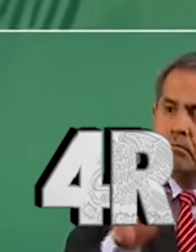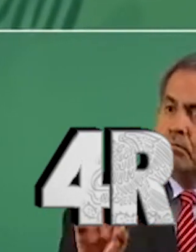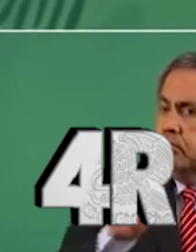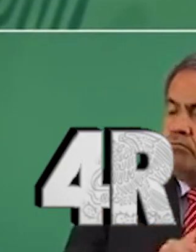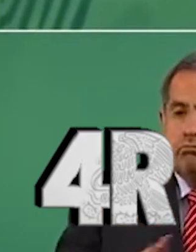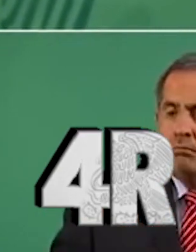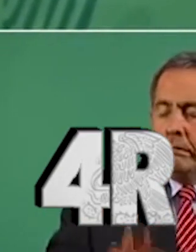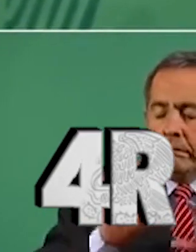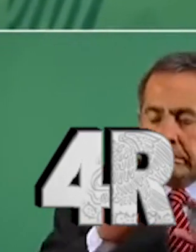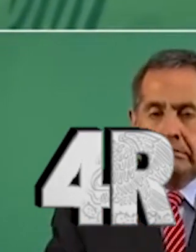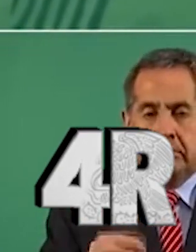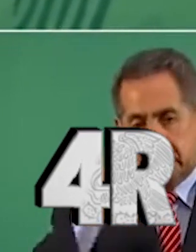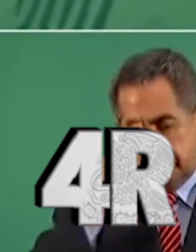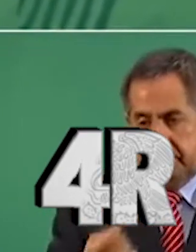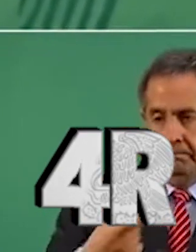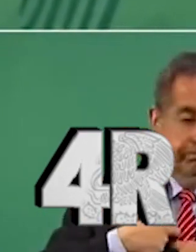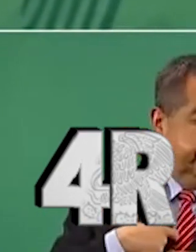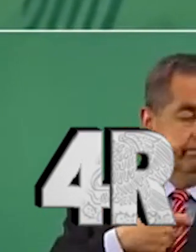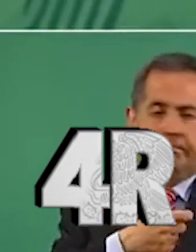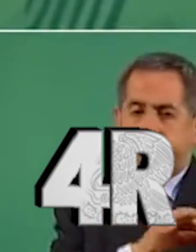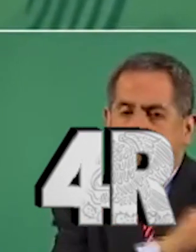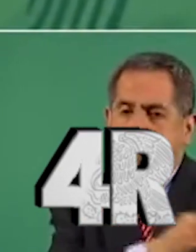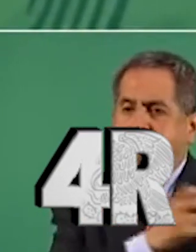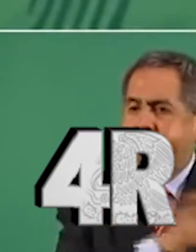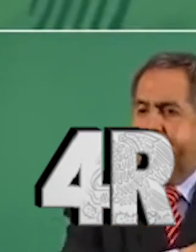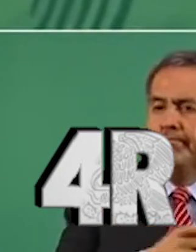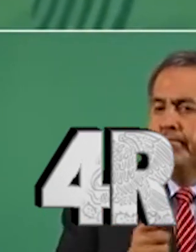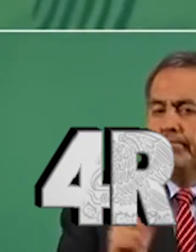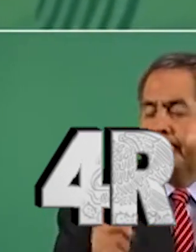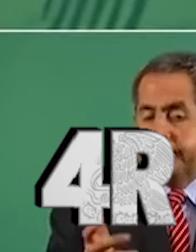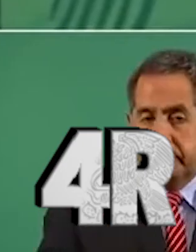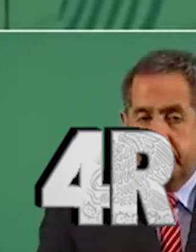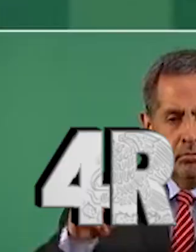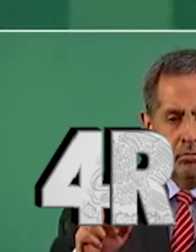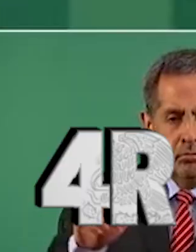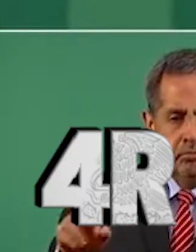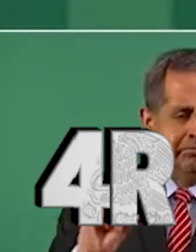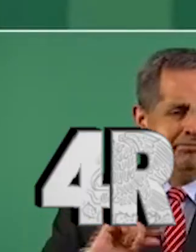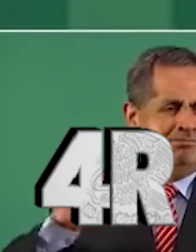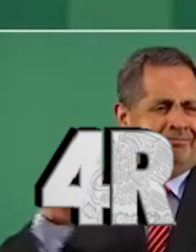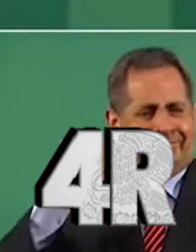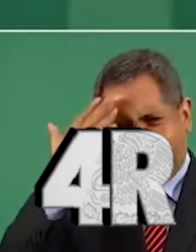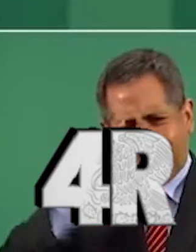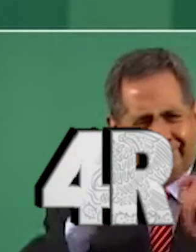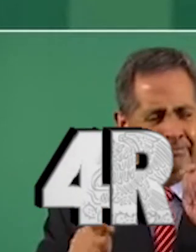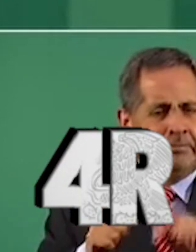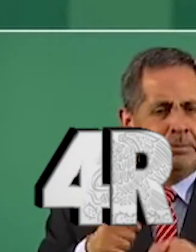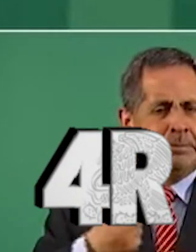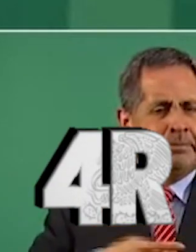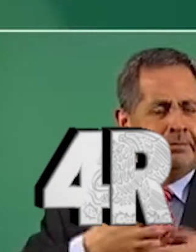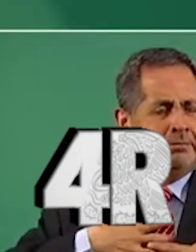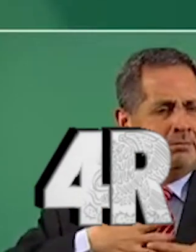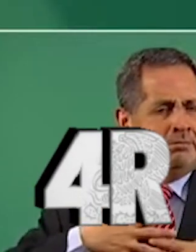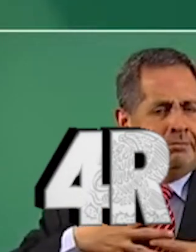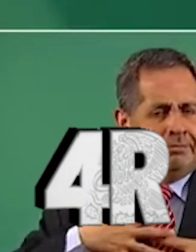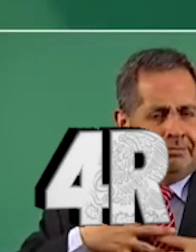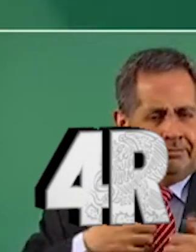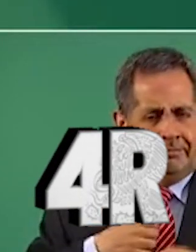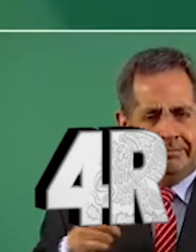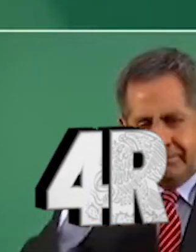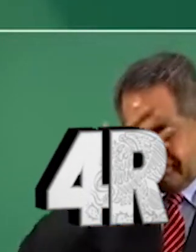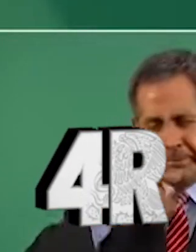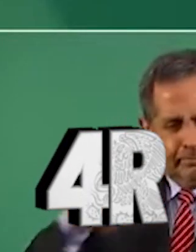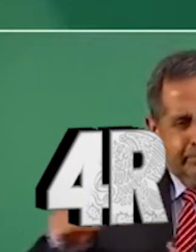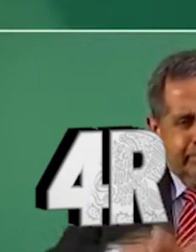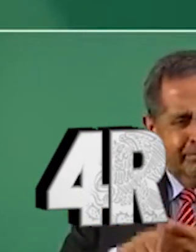esto no lo parará ni el COVID, ni la oposición, ni cualquier cosa que se lo ponga a la cuarta transformación,